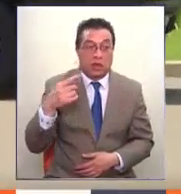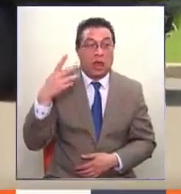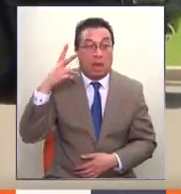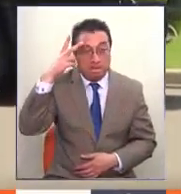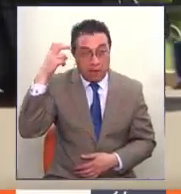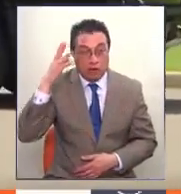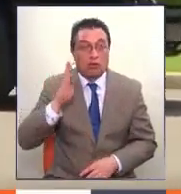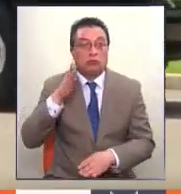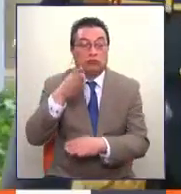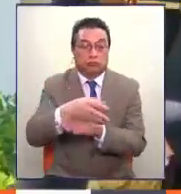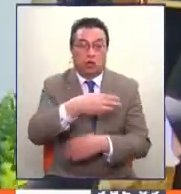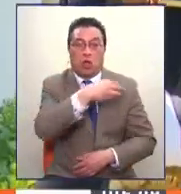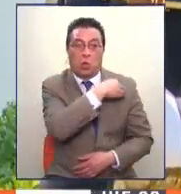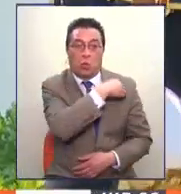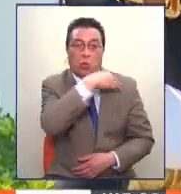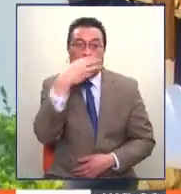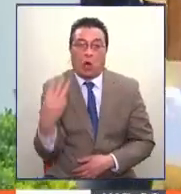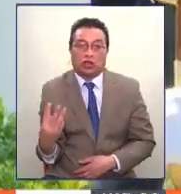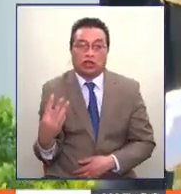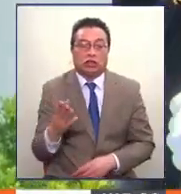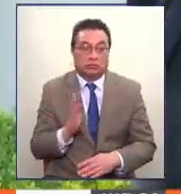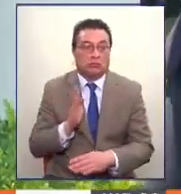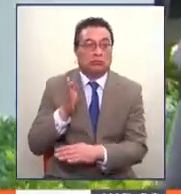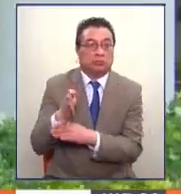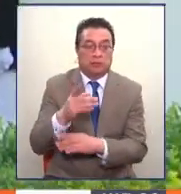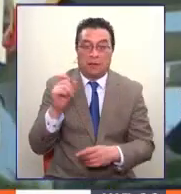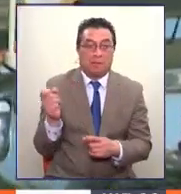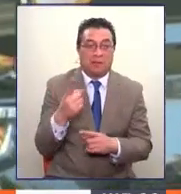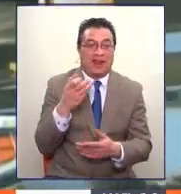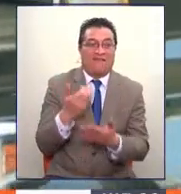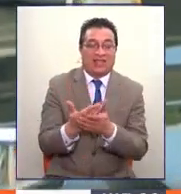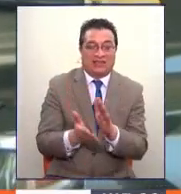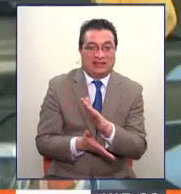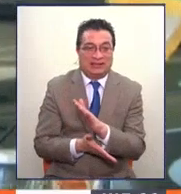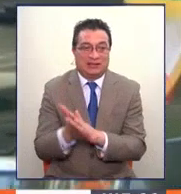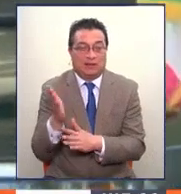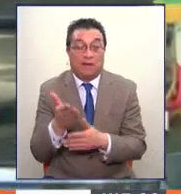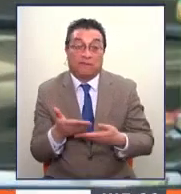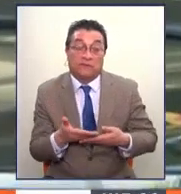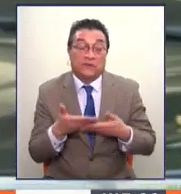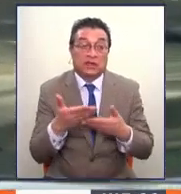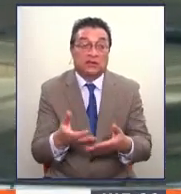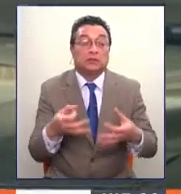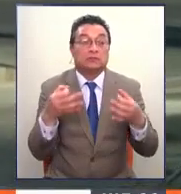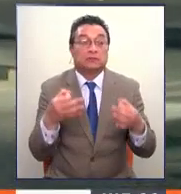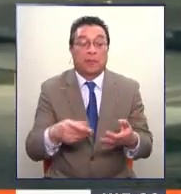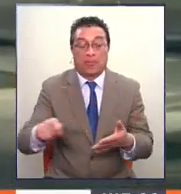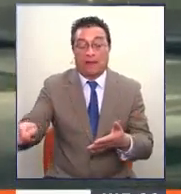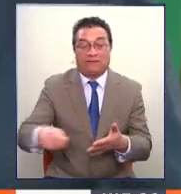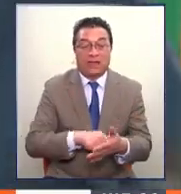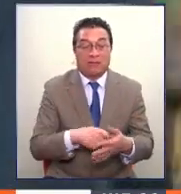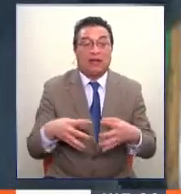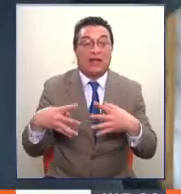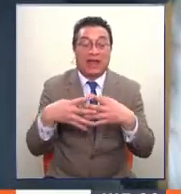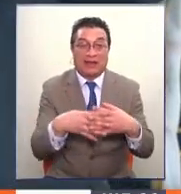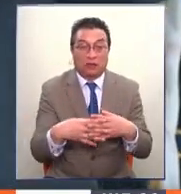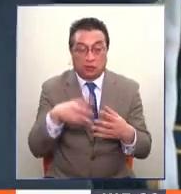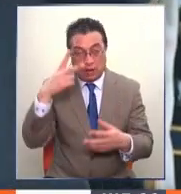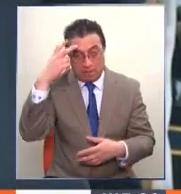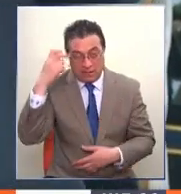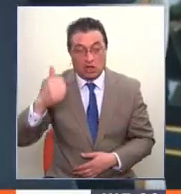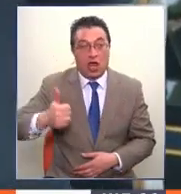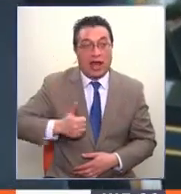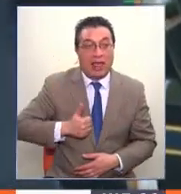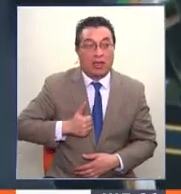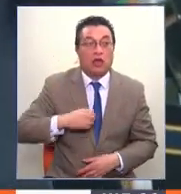en su primer viaje oficial al extranjero como mandatario. Una visita que se concreta tras la firma de Estados Unidos, México y Canadá de